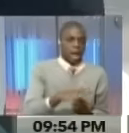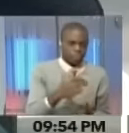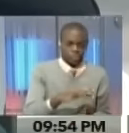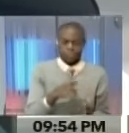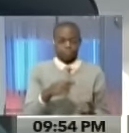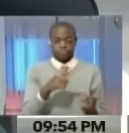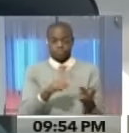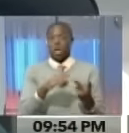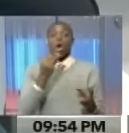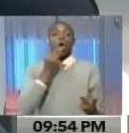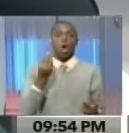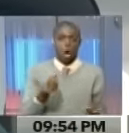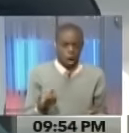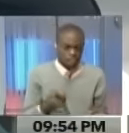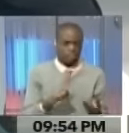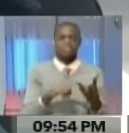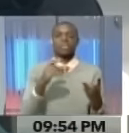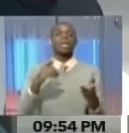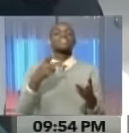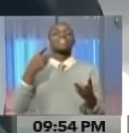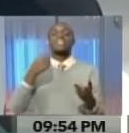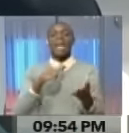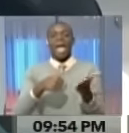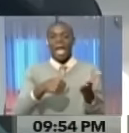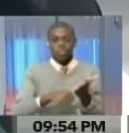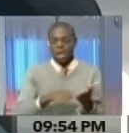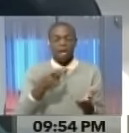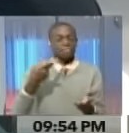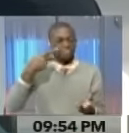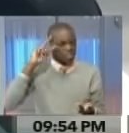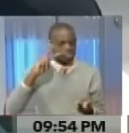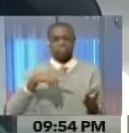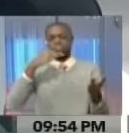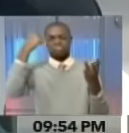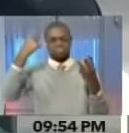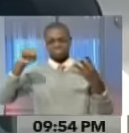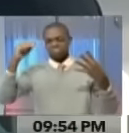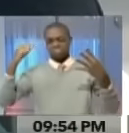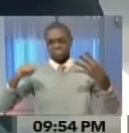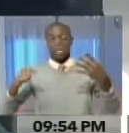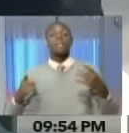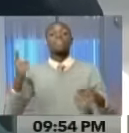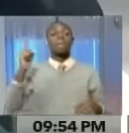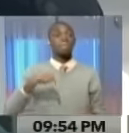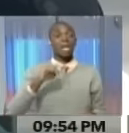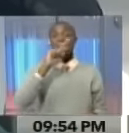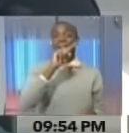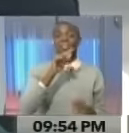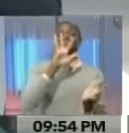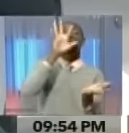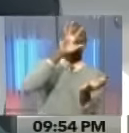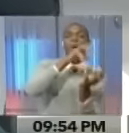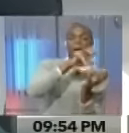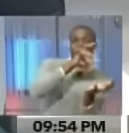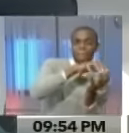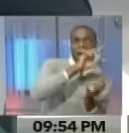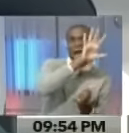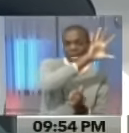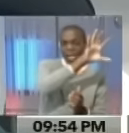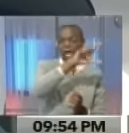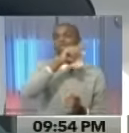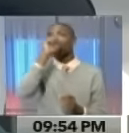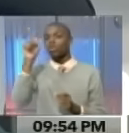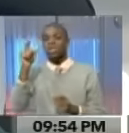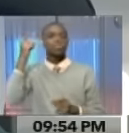jóvenes que no menores de 18 años personas pusieron personas en el estado nuev Esparta en el estado anzat a tratar de